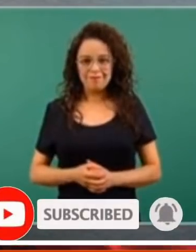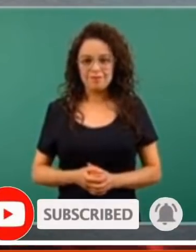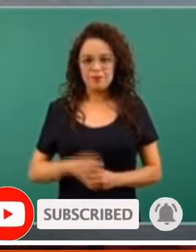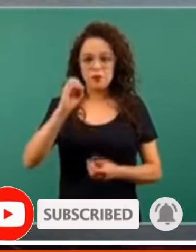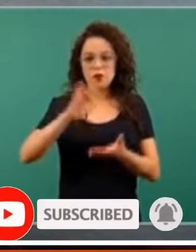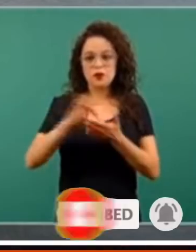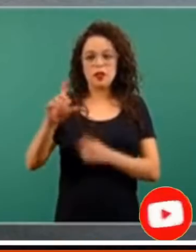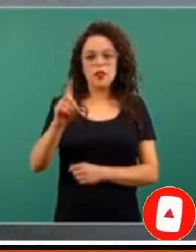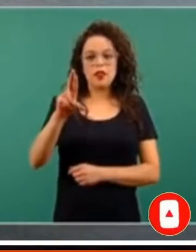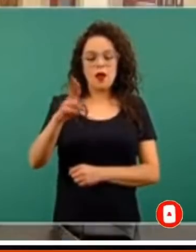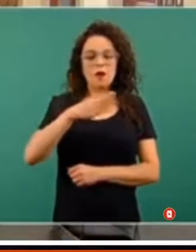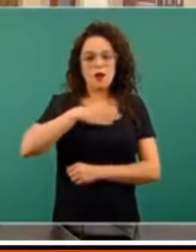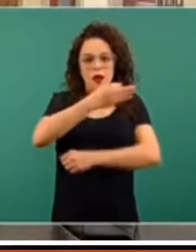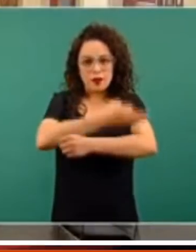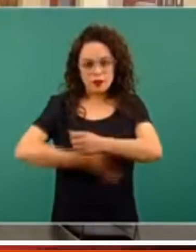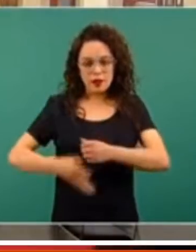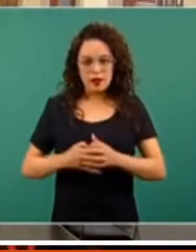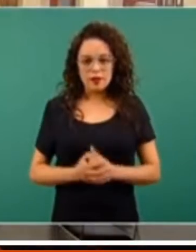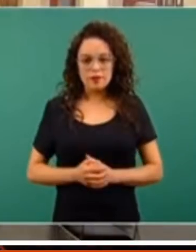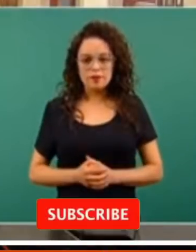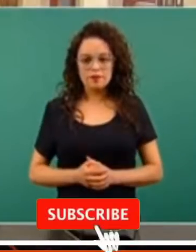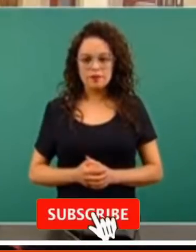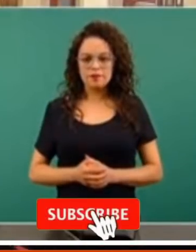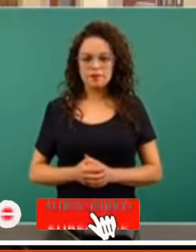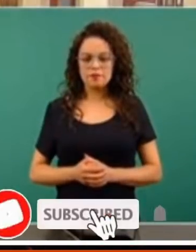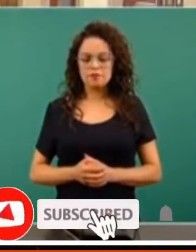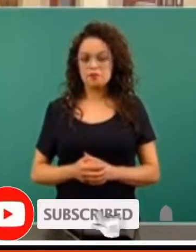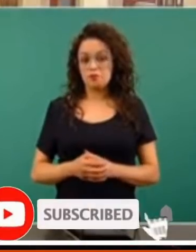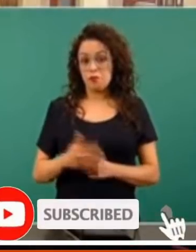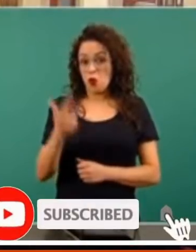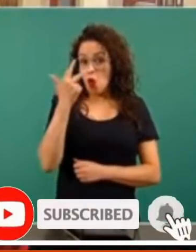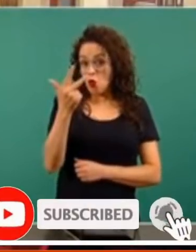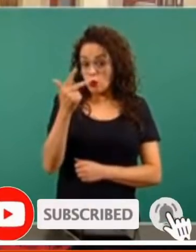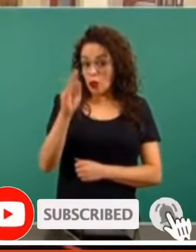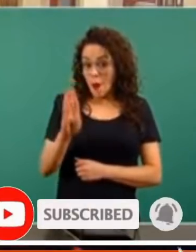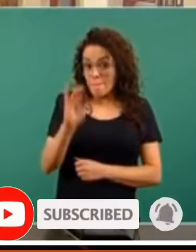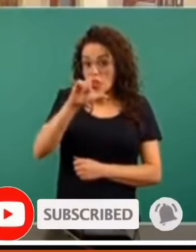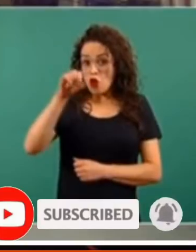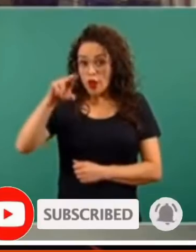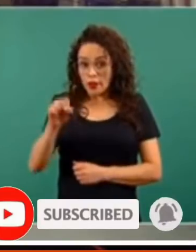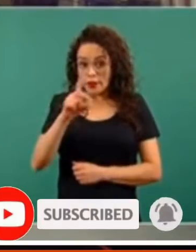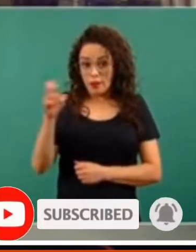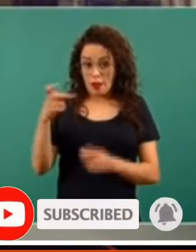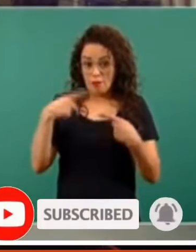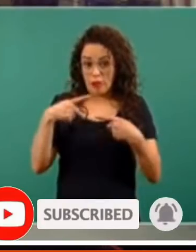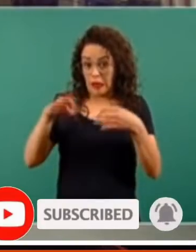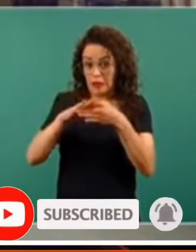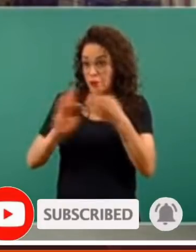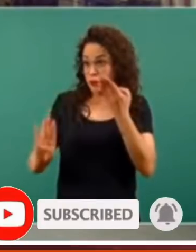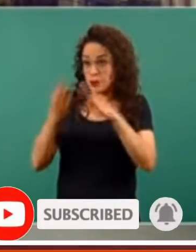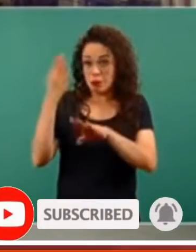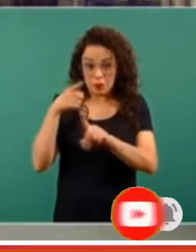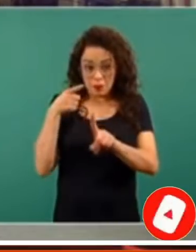Gracias, doctor. Buenas tardes. En el mundo existen casi 8 billones de personas y de